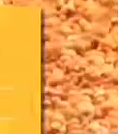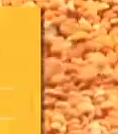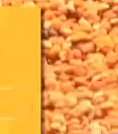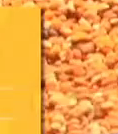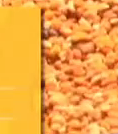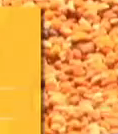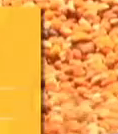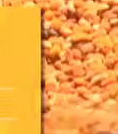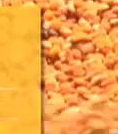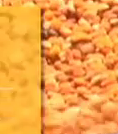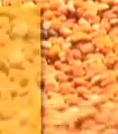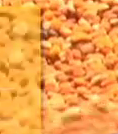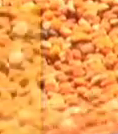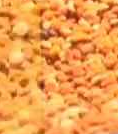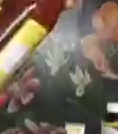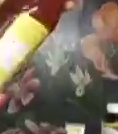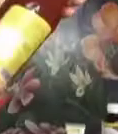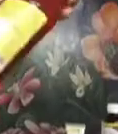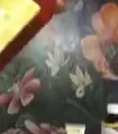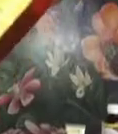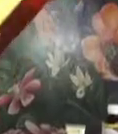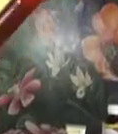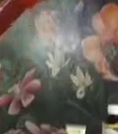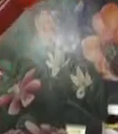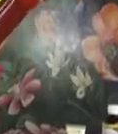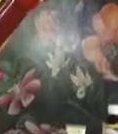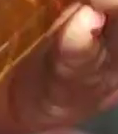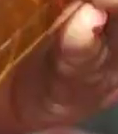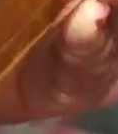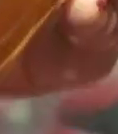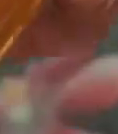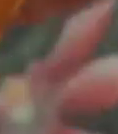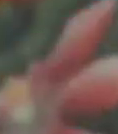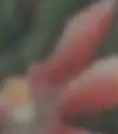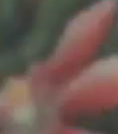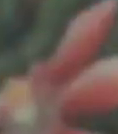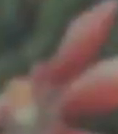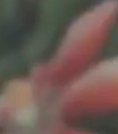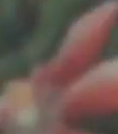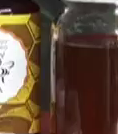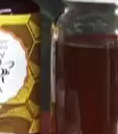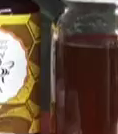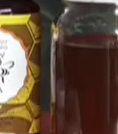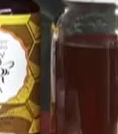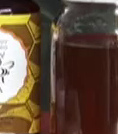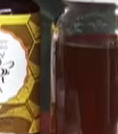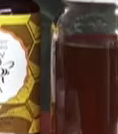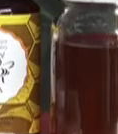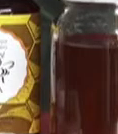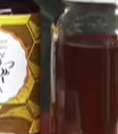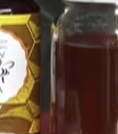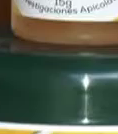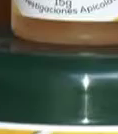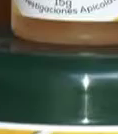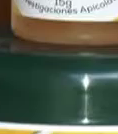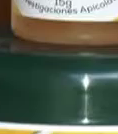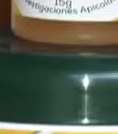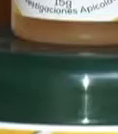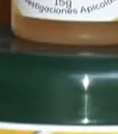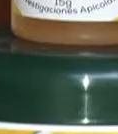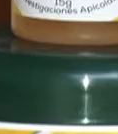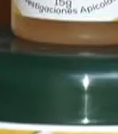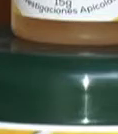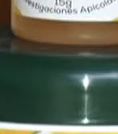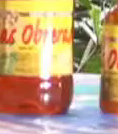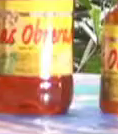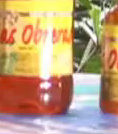abeja a la flor. Podrás degustar y adquirir miel de abejas y otros productos de alta calidad derivados de la colmena, que te ofrecen más de